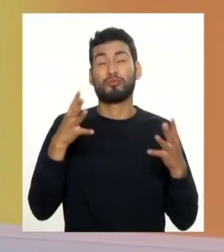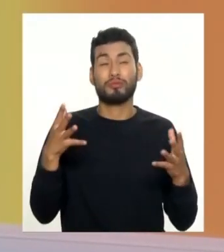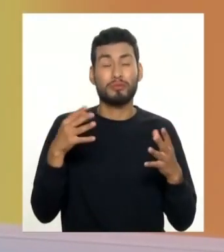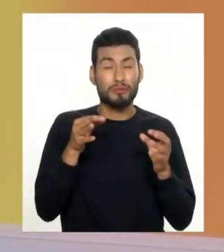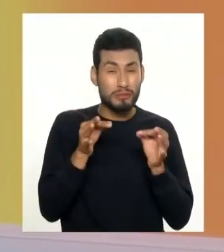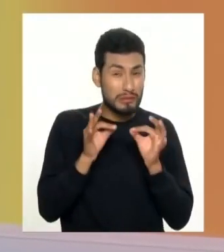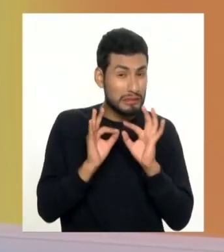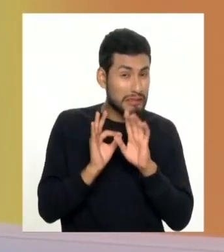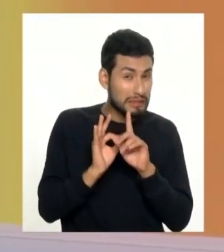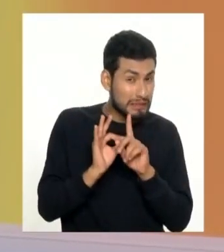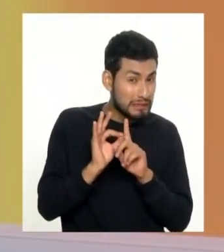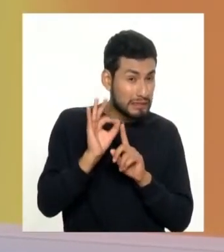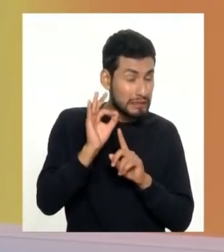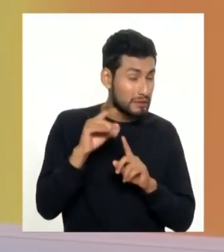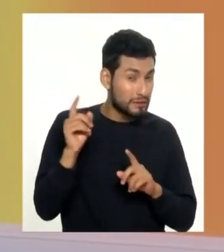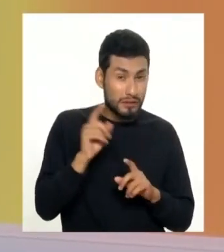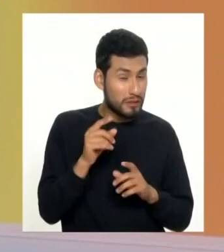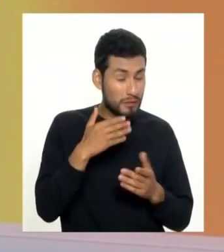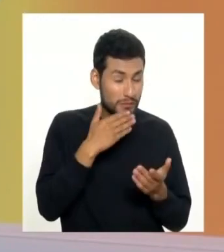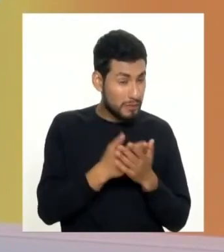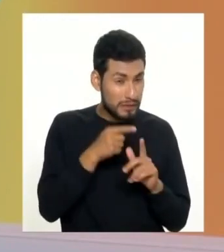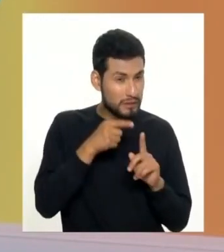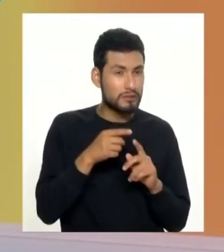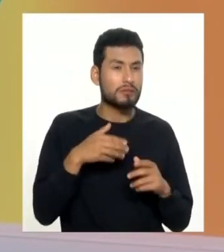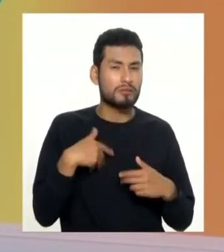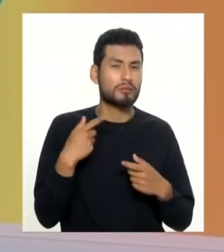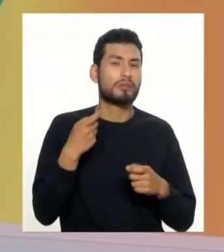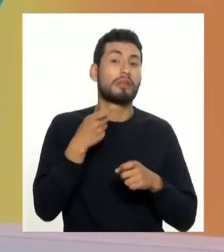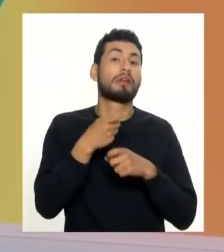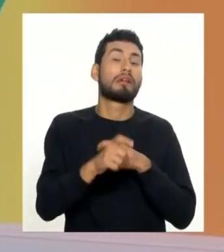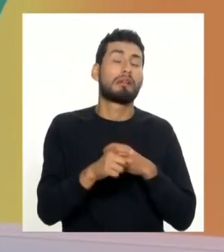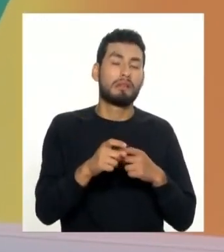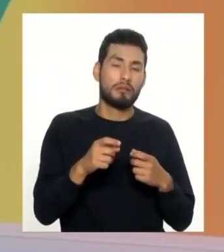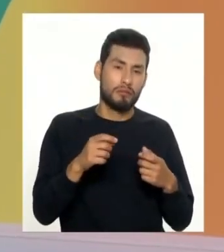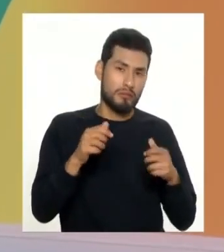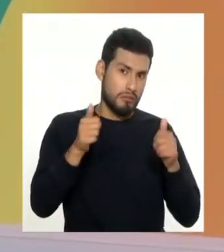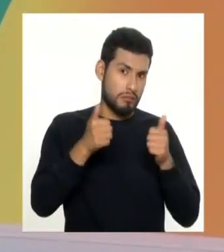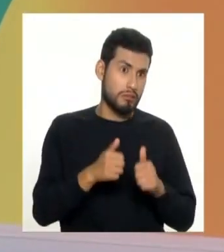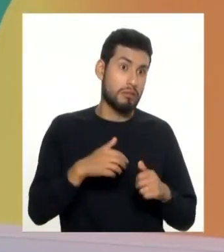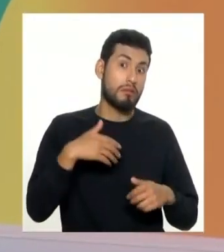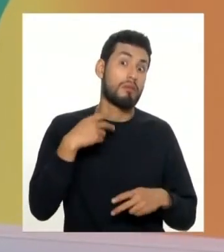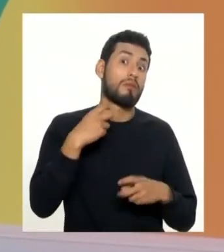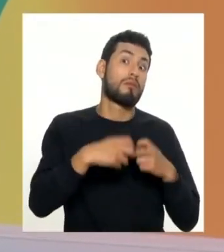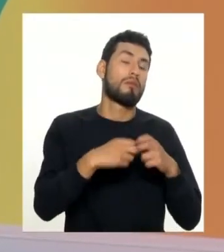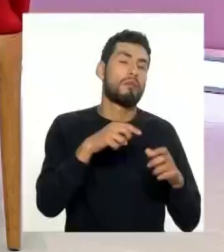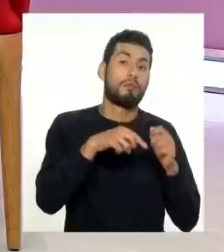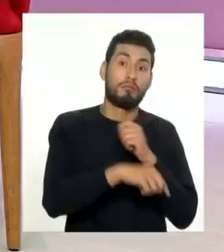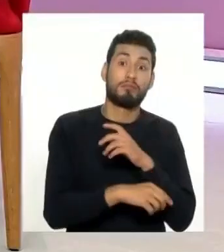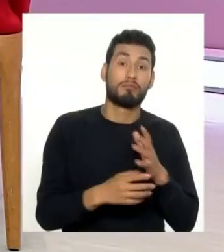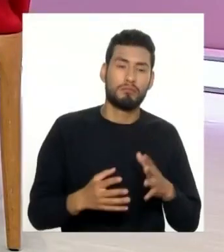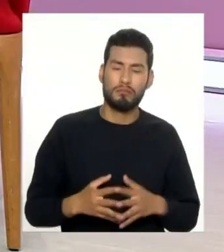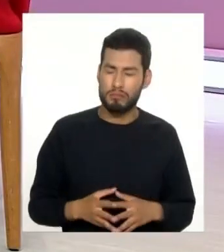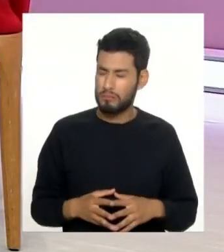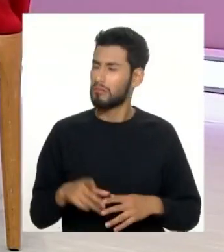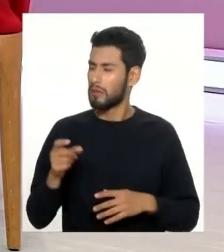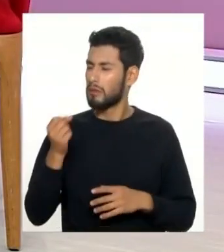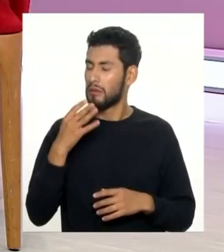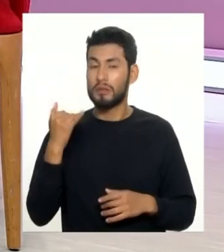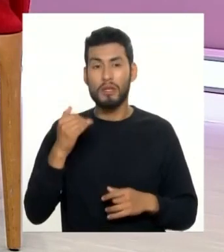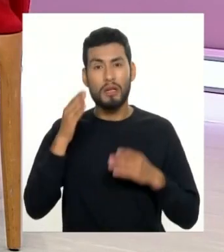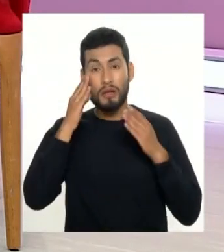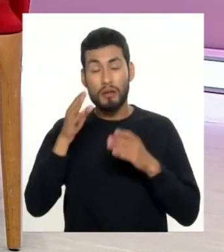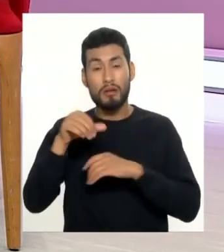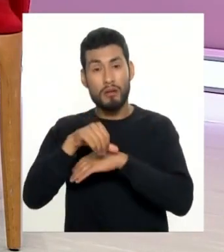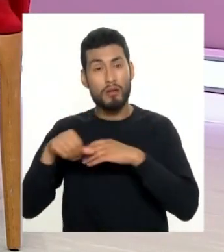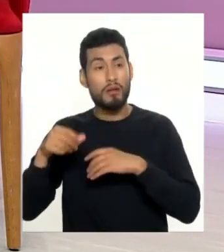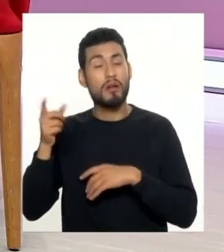pasa en casos que no están bien indicados, van a tener mayor daño al paciente y después complicaciones. Excelente. Ahora, del enfoque quirúrgico